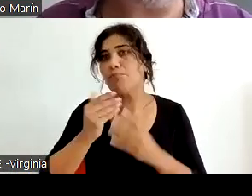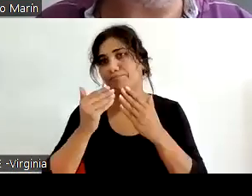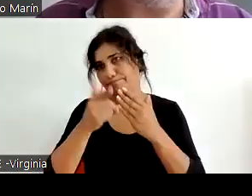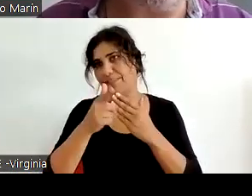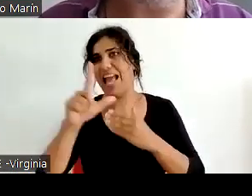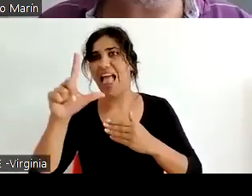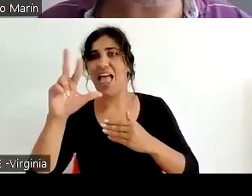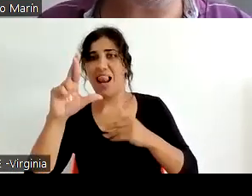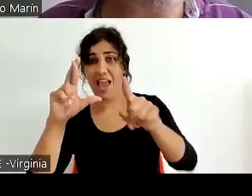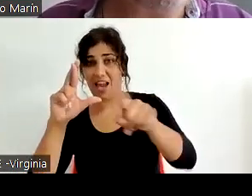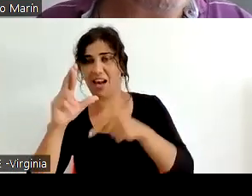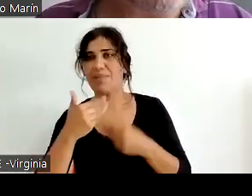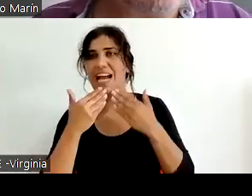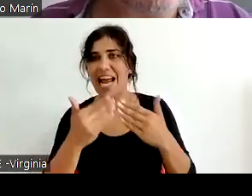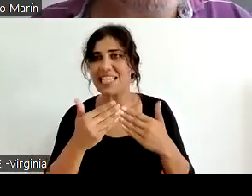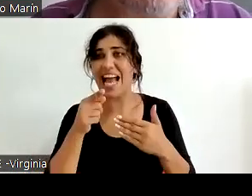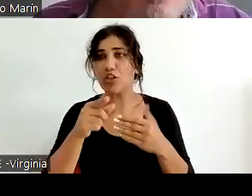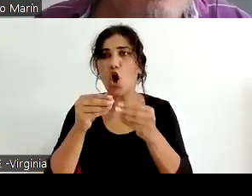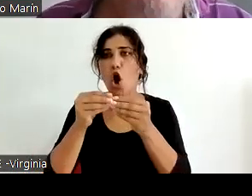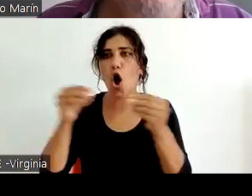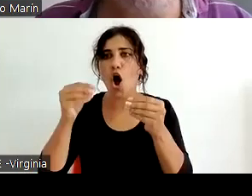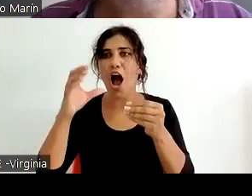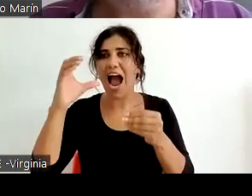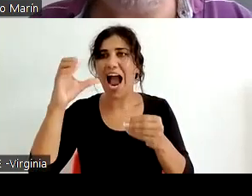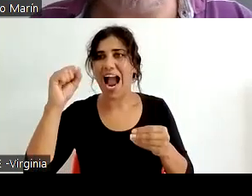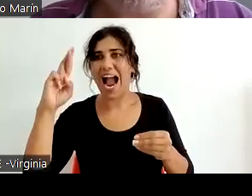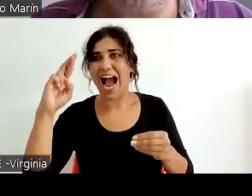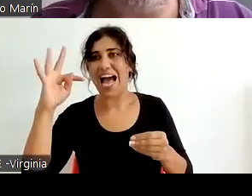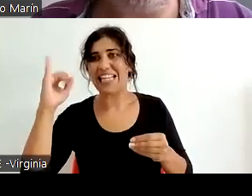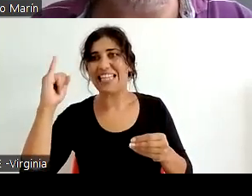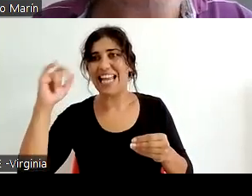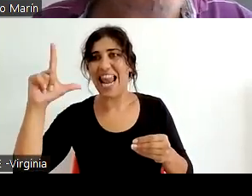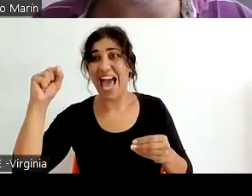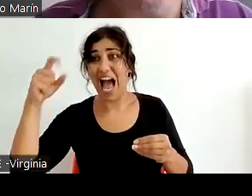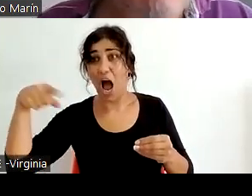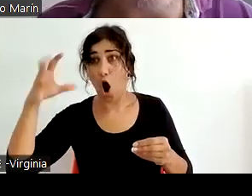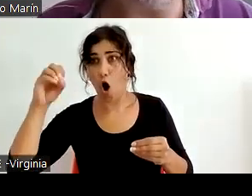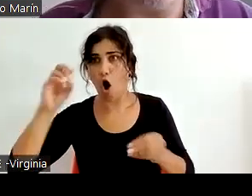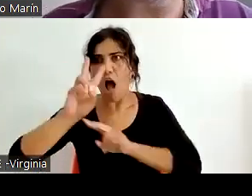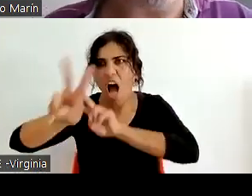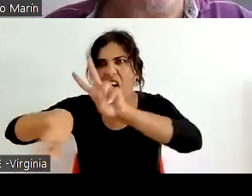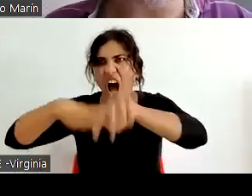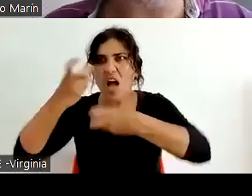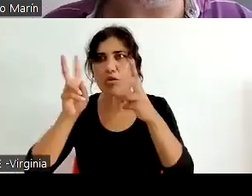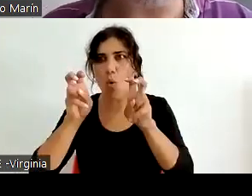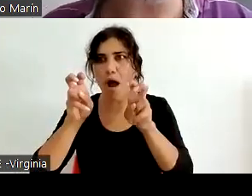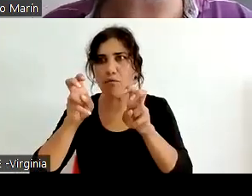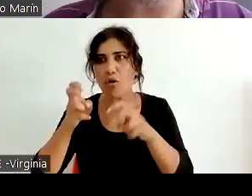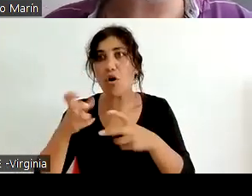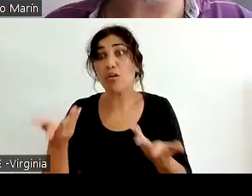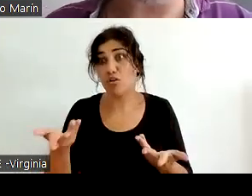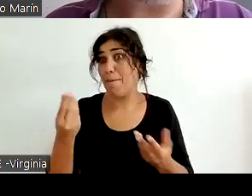el cartílago. Esto está por ver, pero desde luego siempre es mejor que aportemos estos